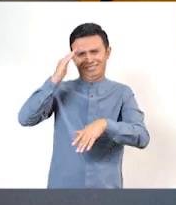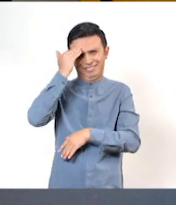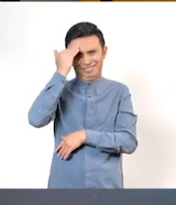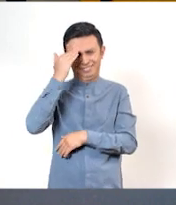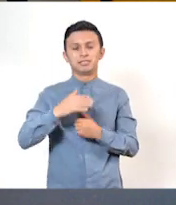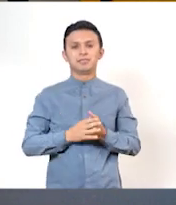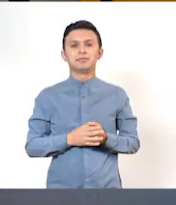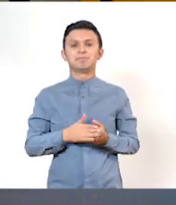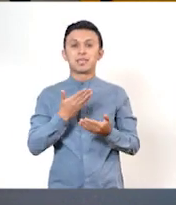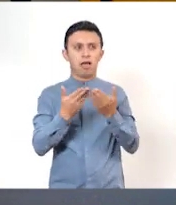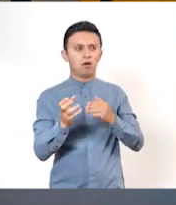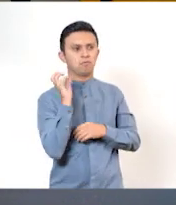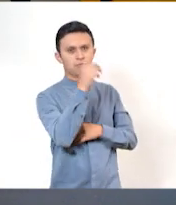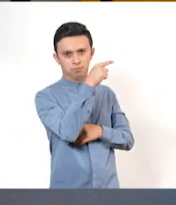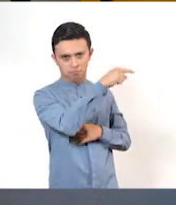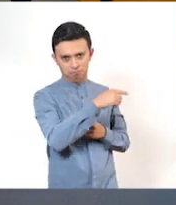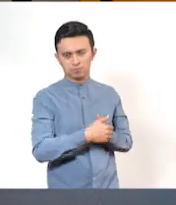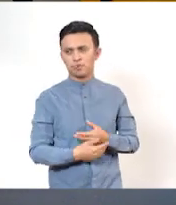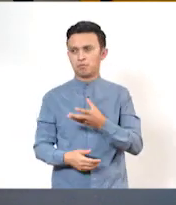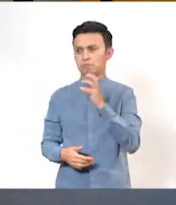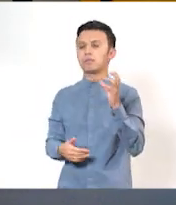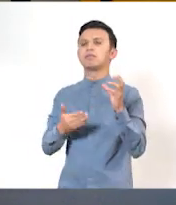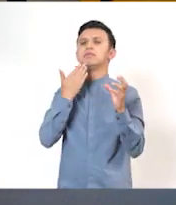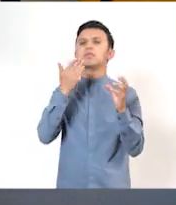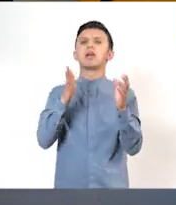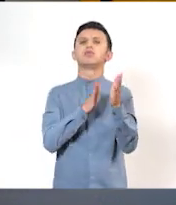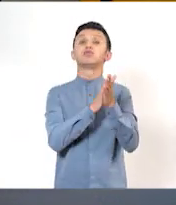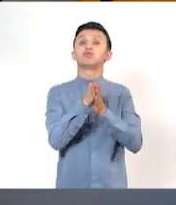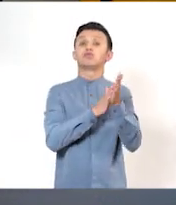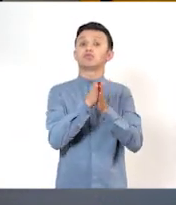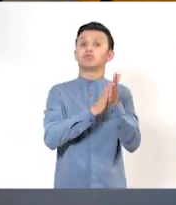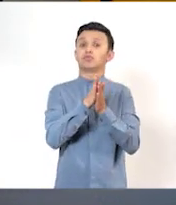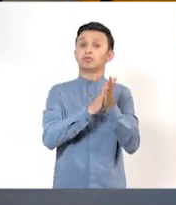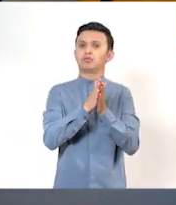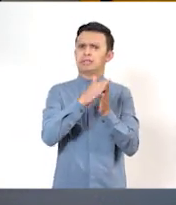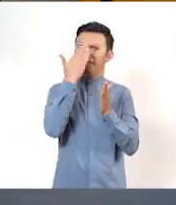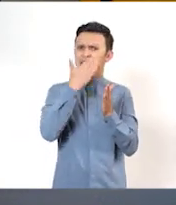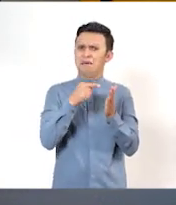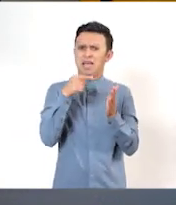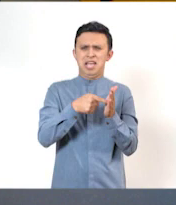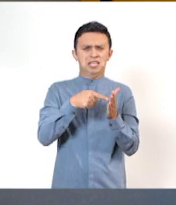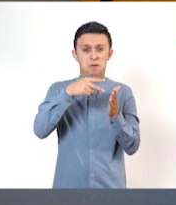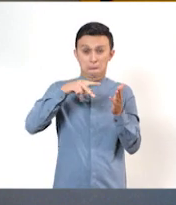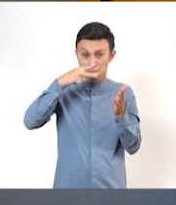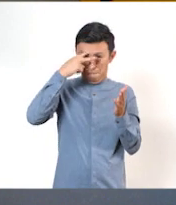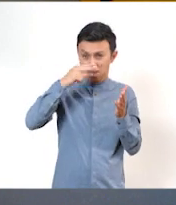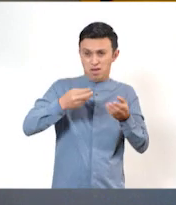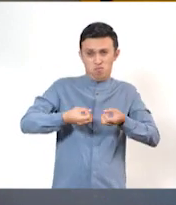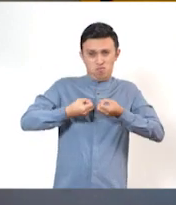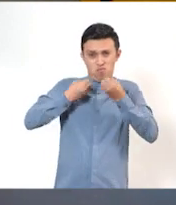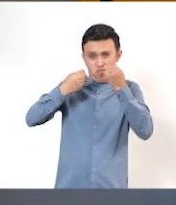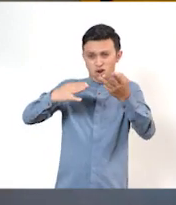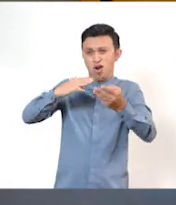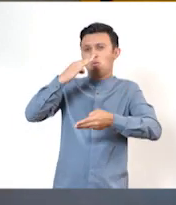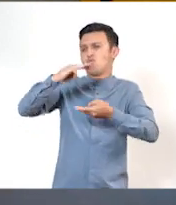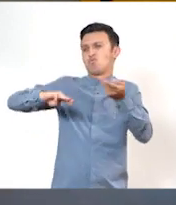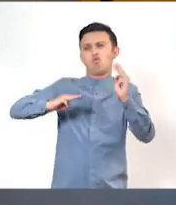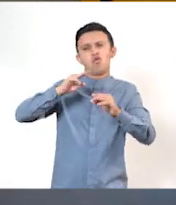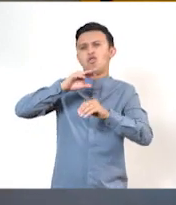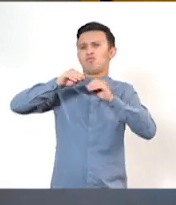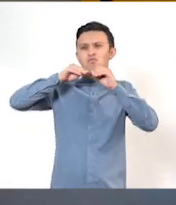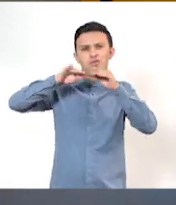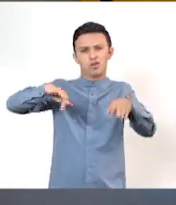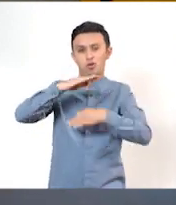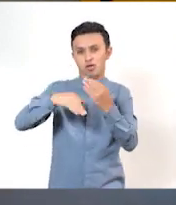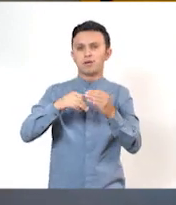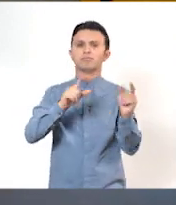Ahora te toca a ti, Cristina. Muy bien. Y bueno, pues el chocolate, sin duda que es un aporte de México al mundo. Ya está